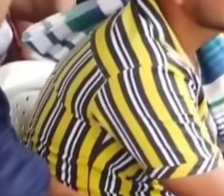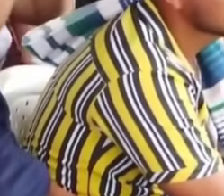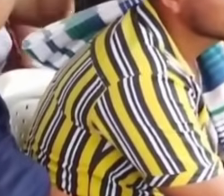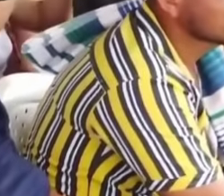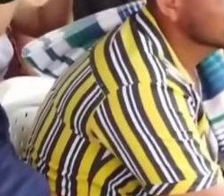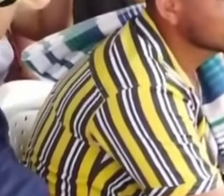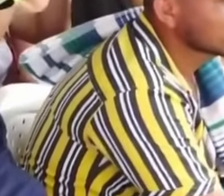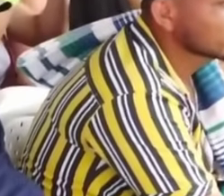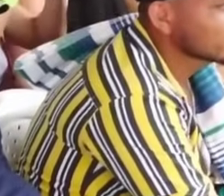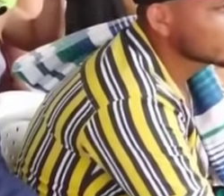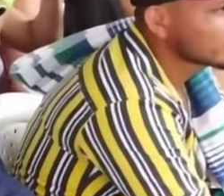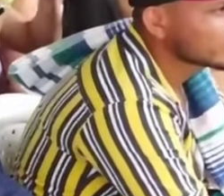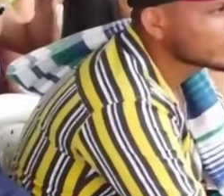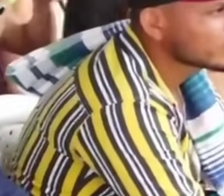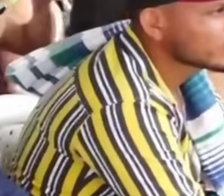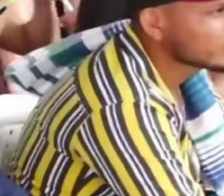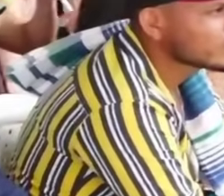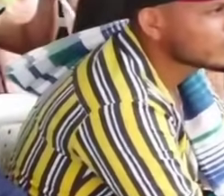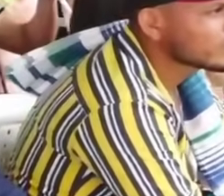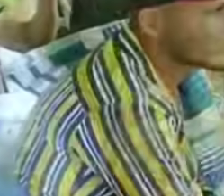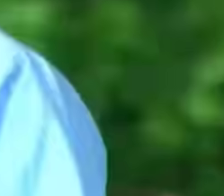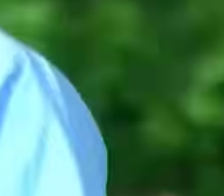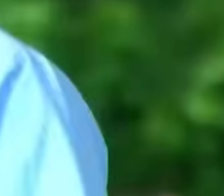para seguir